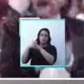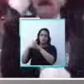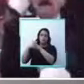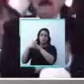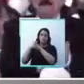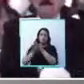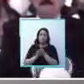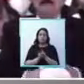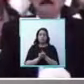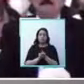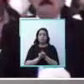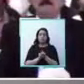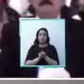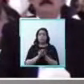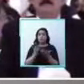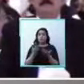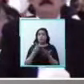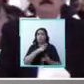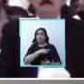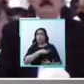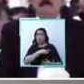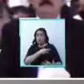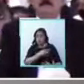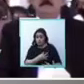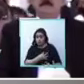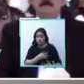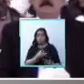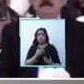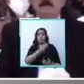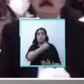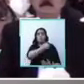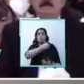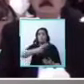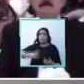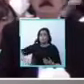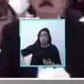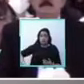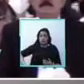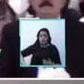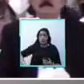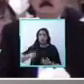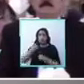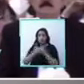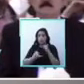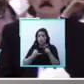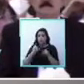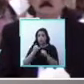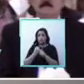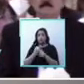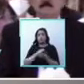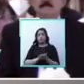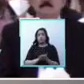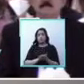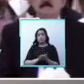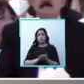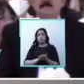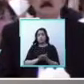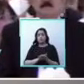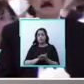de los elementos que he tenido que estar resolviendo. Luego los temas que mencionábamos, ¿verdad? De